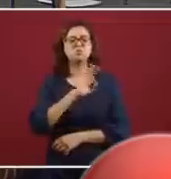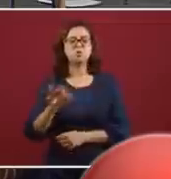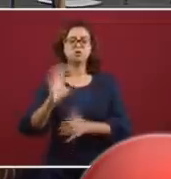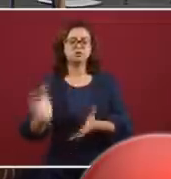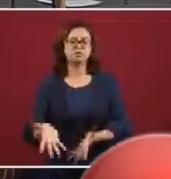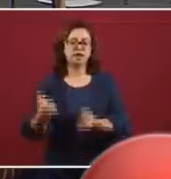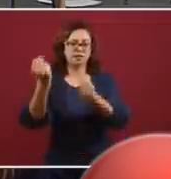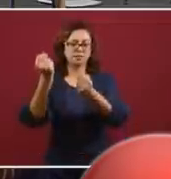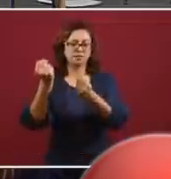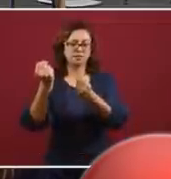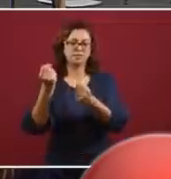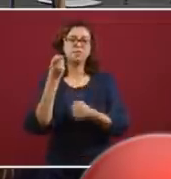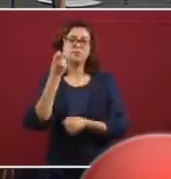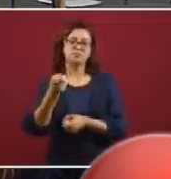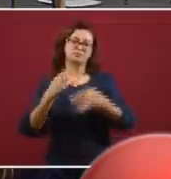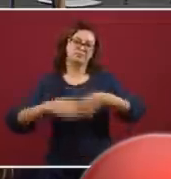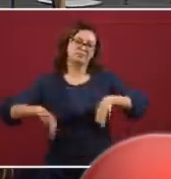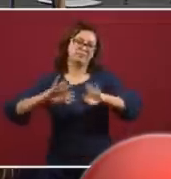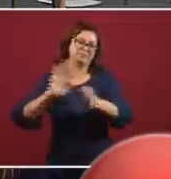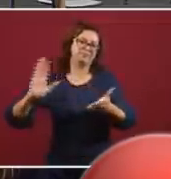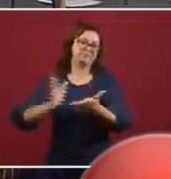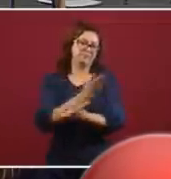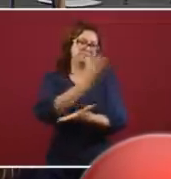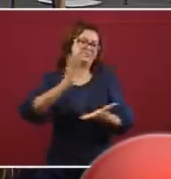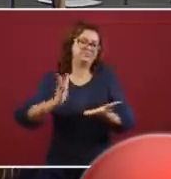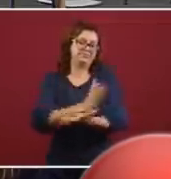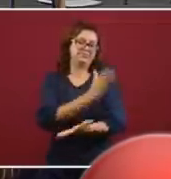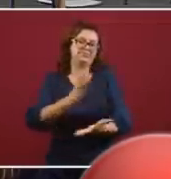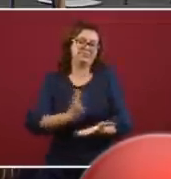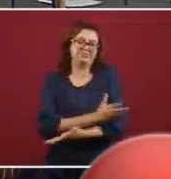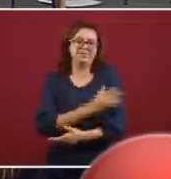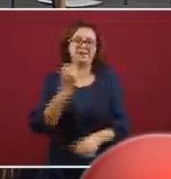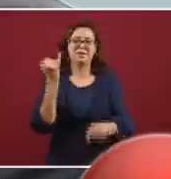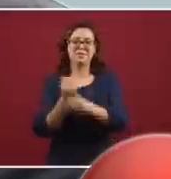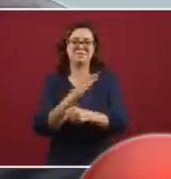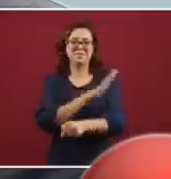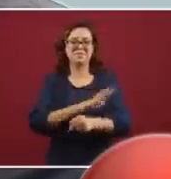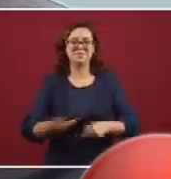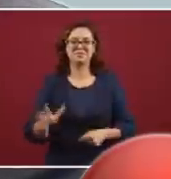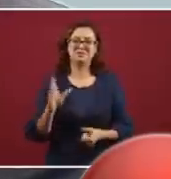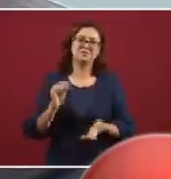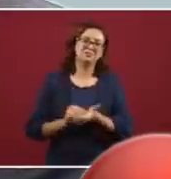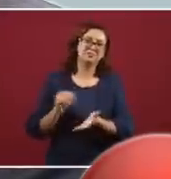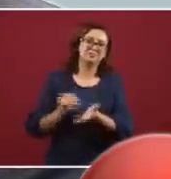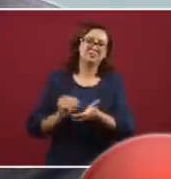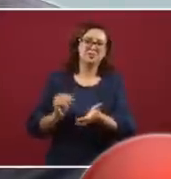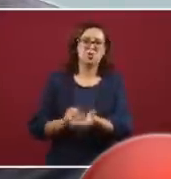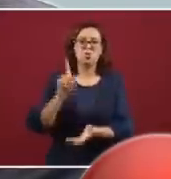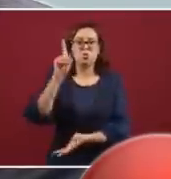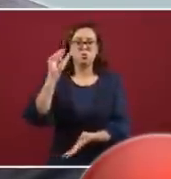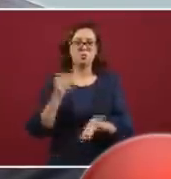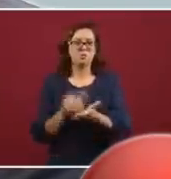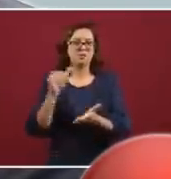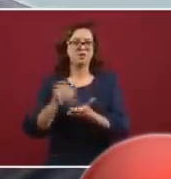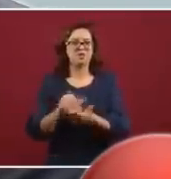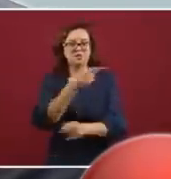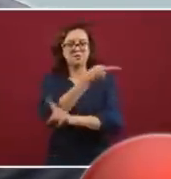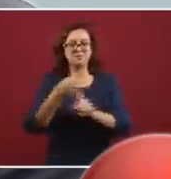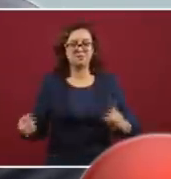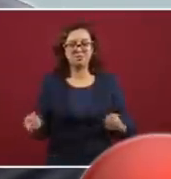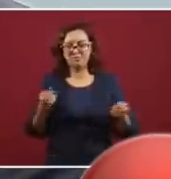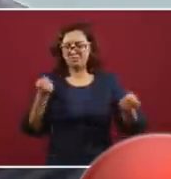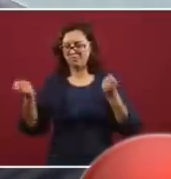eso es necesario depurarla también, porque no podemos tener una cartera inmanejable, no es más de 1,5 millones de adeudos no es manejable